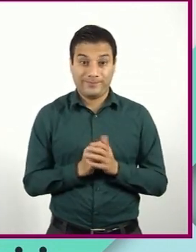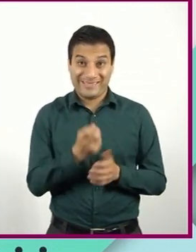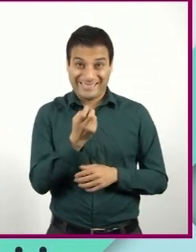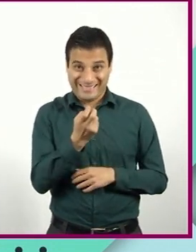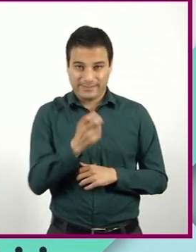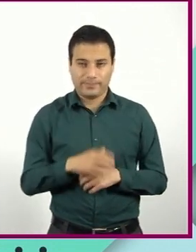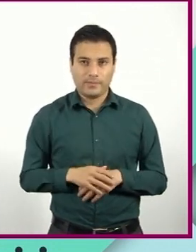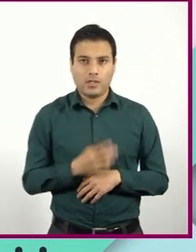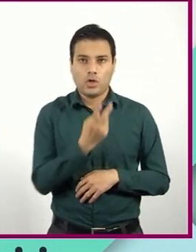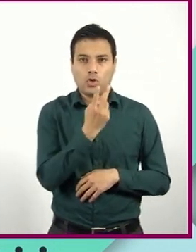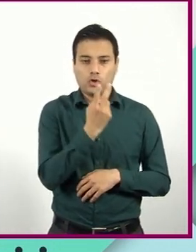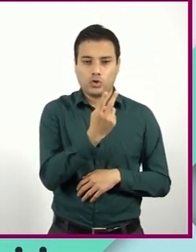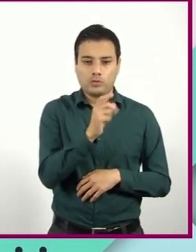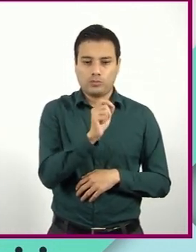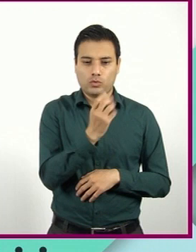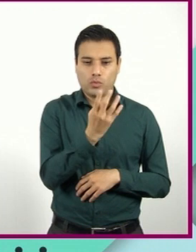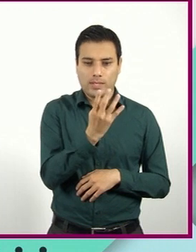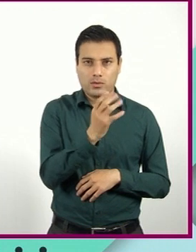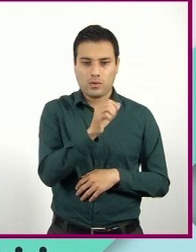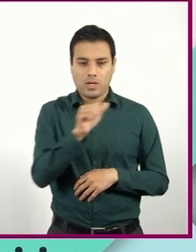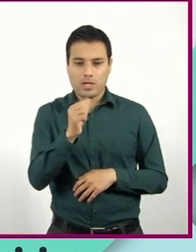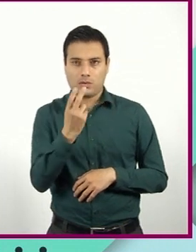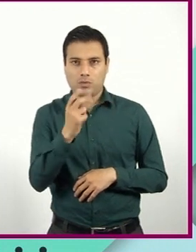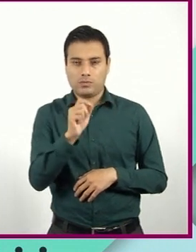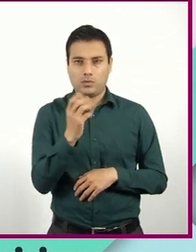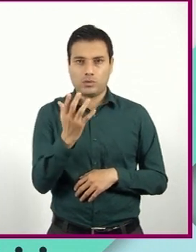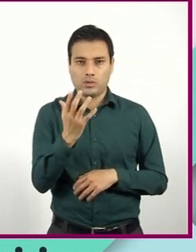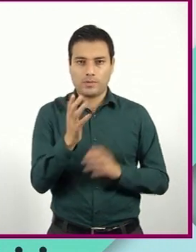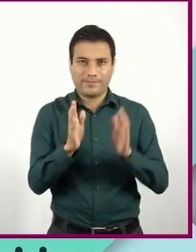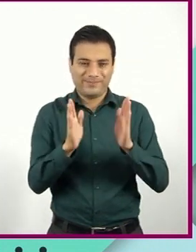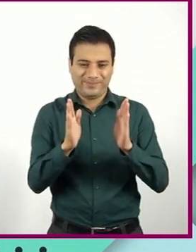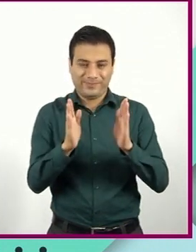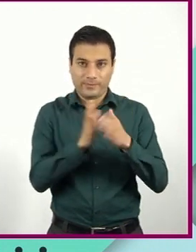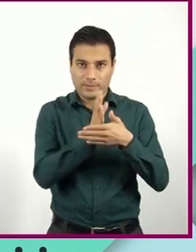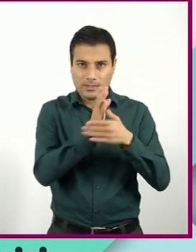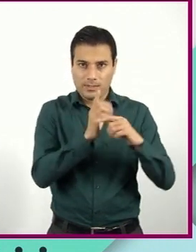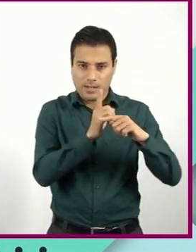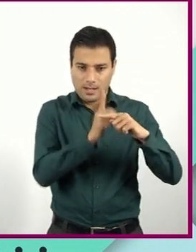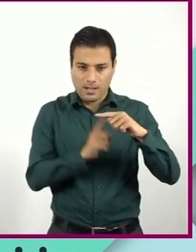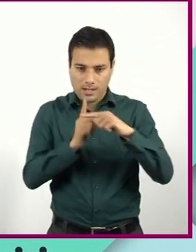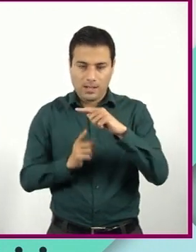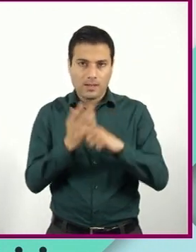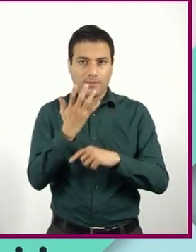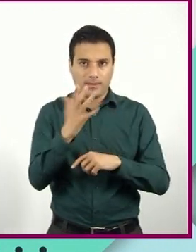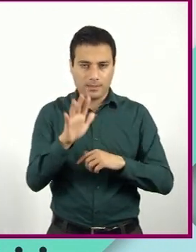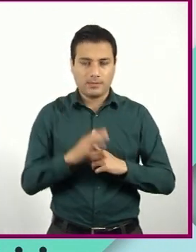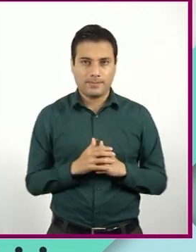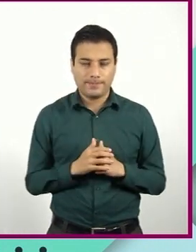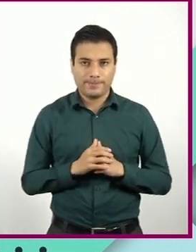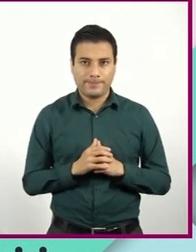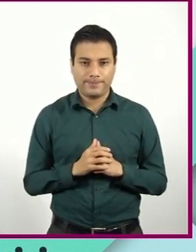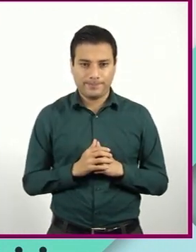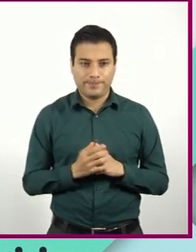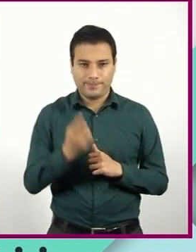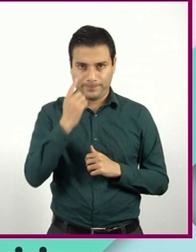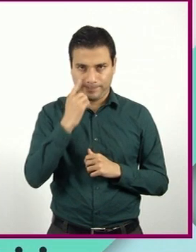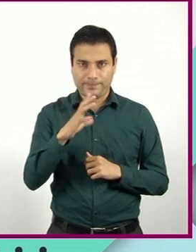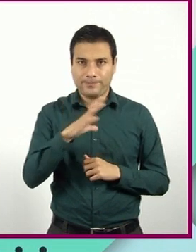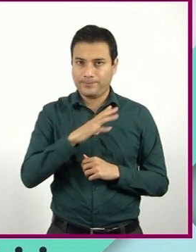de 2.4 a 2.5 lo dividimos en 10 partes iguales. Así